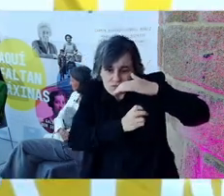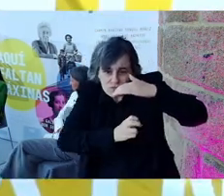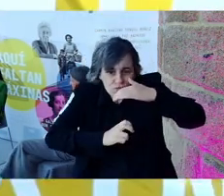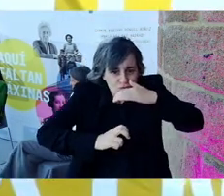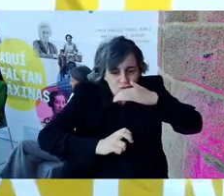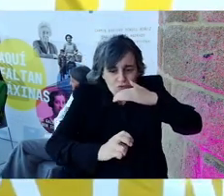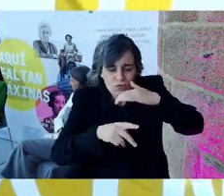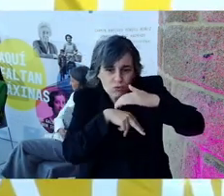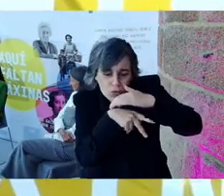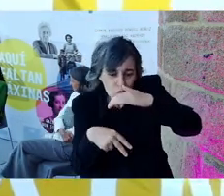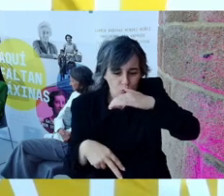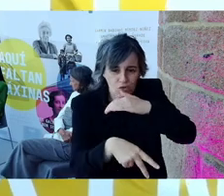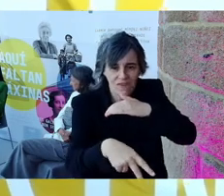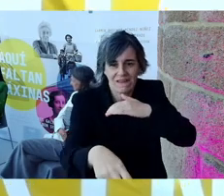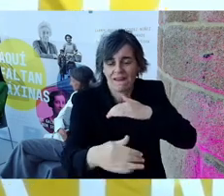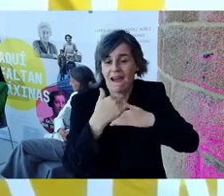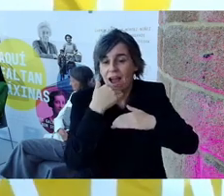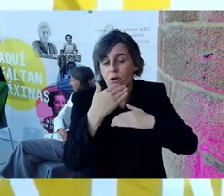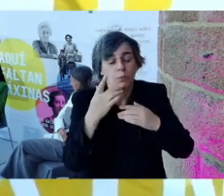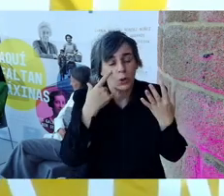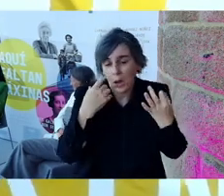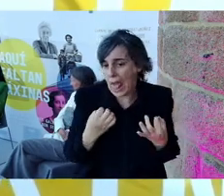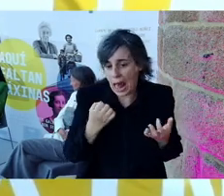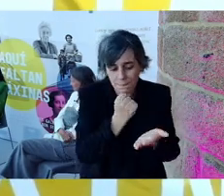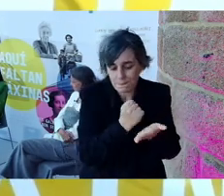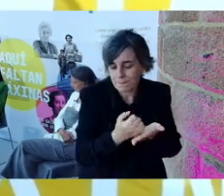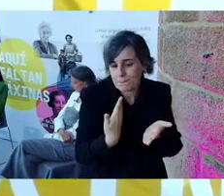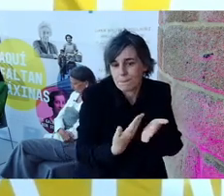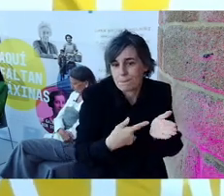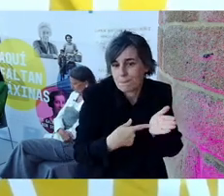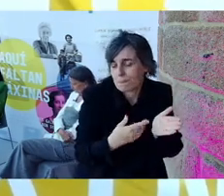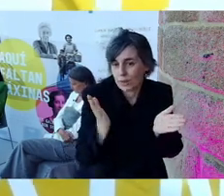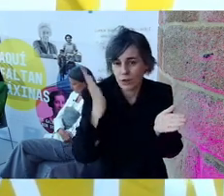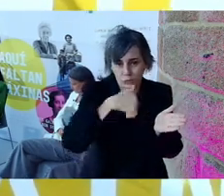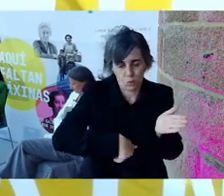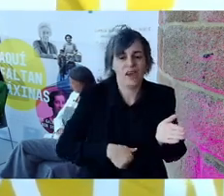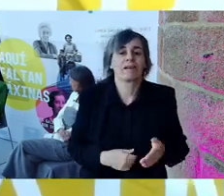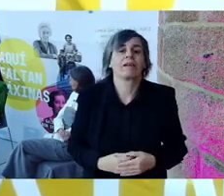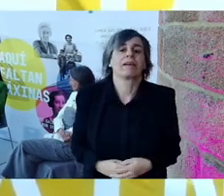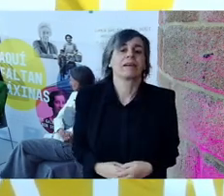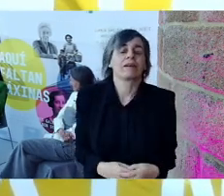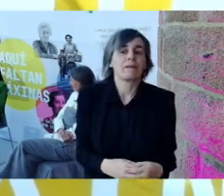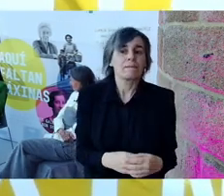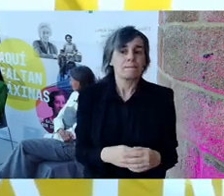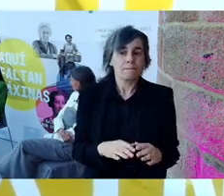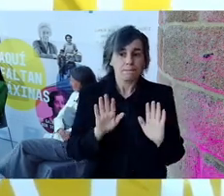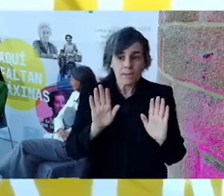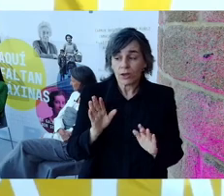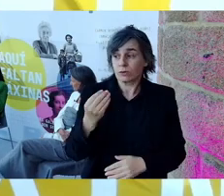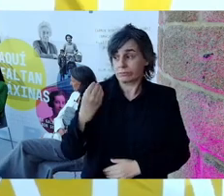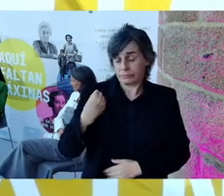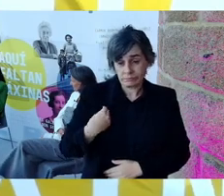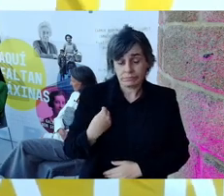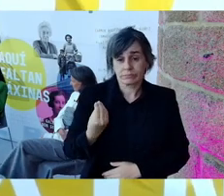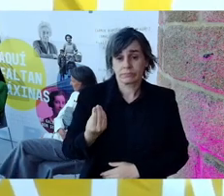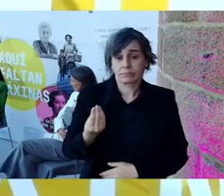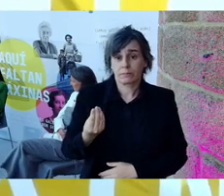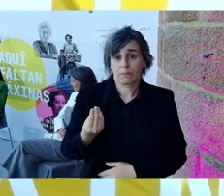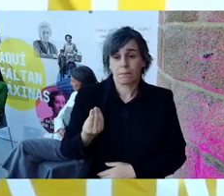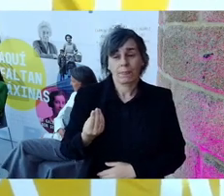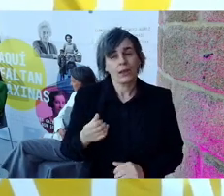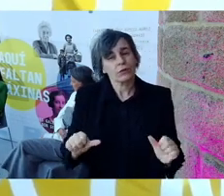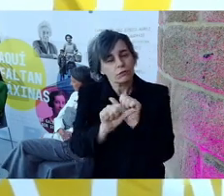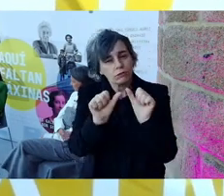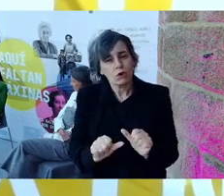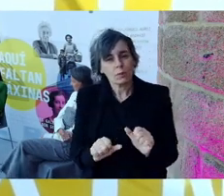la Compostelana y otras crónicas no nos permiten ir más allá porque tampoco tenemos más detalle en ello, pero que también es